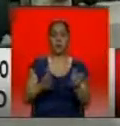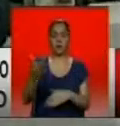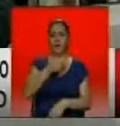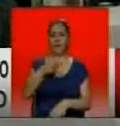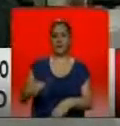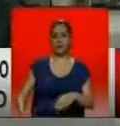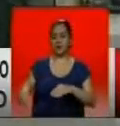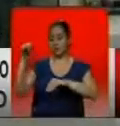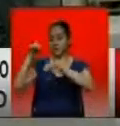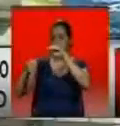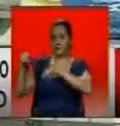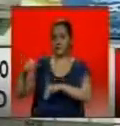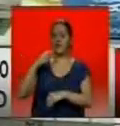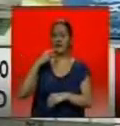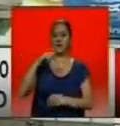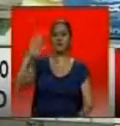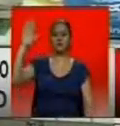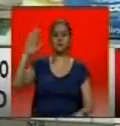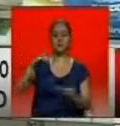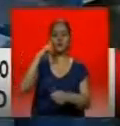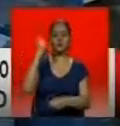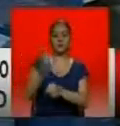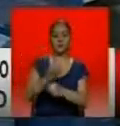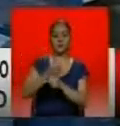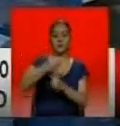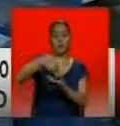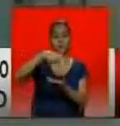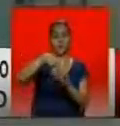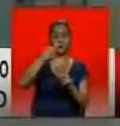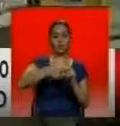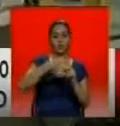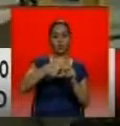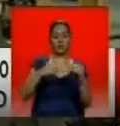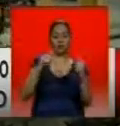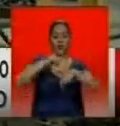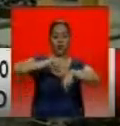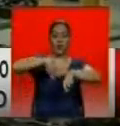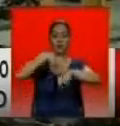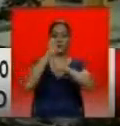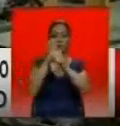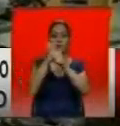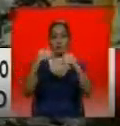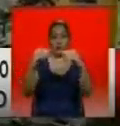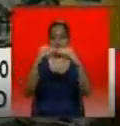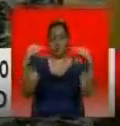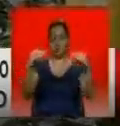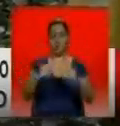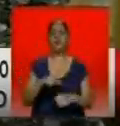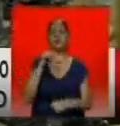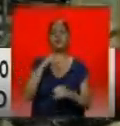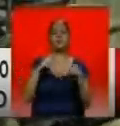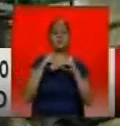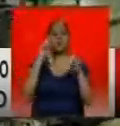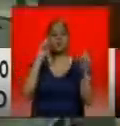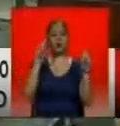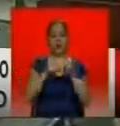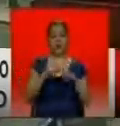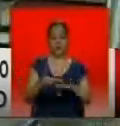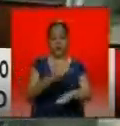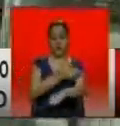él se establece que se pueda disminuir la jornada laboral y pagar un salario en relación a las horas trabajadas. Esto tras un acuerdo previo